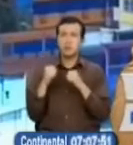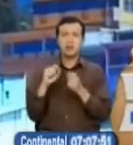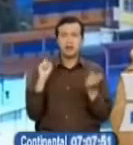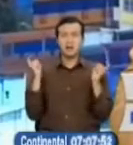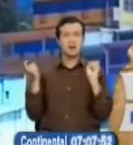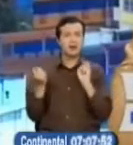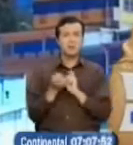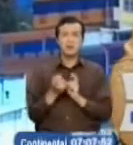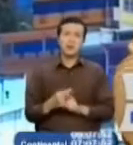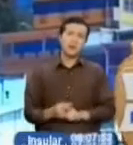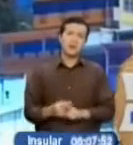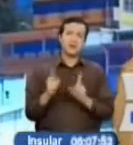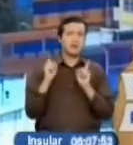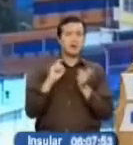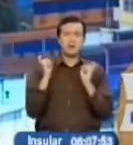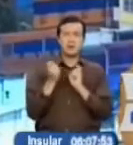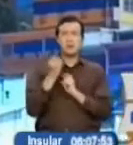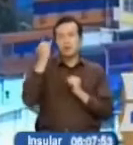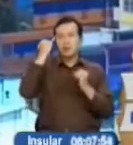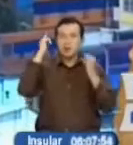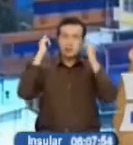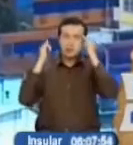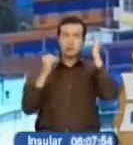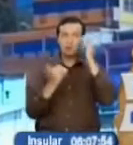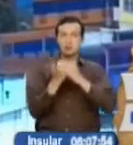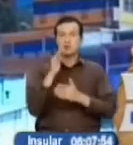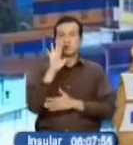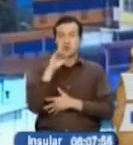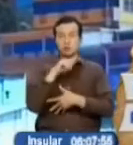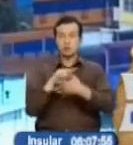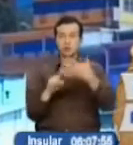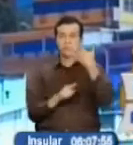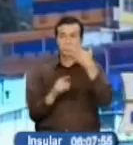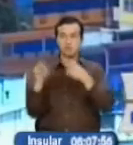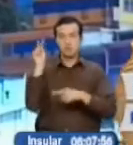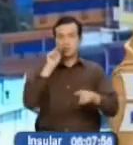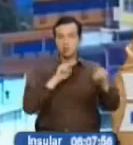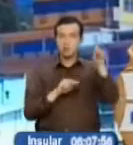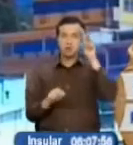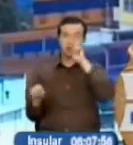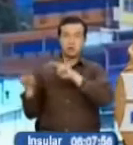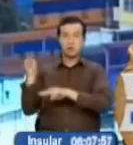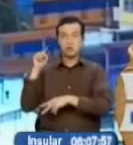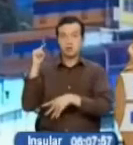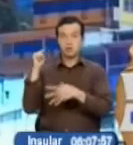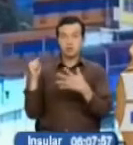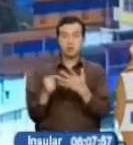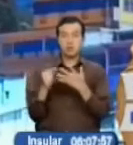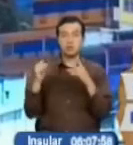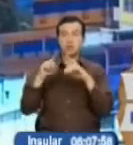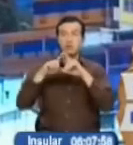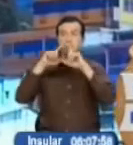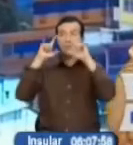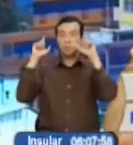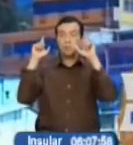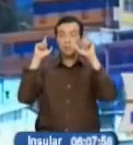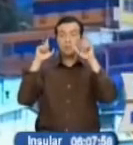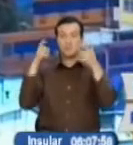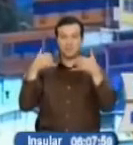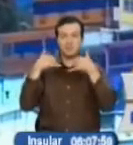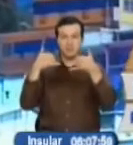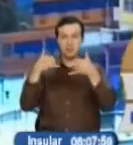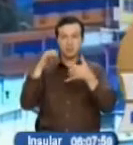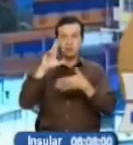que están tratando de innovar. Son 5 criterios los que se evaluaron en los Premios Latinoamérica Verde para poder rankear del